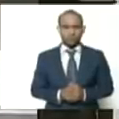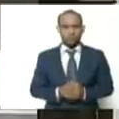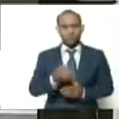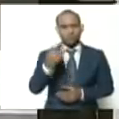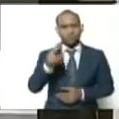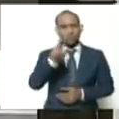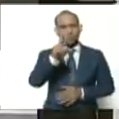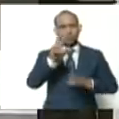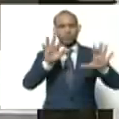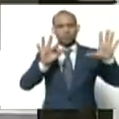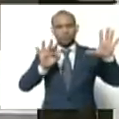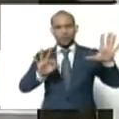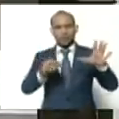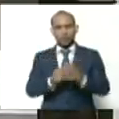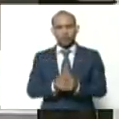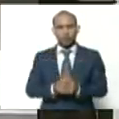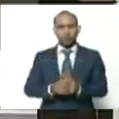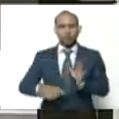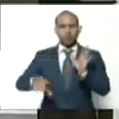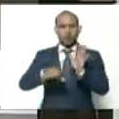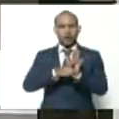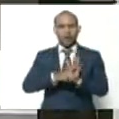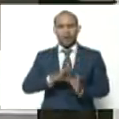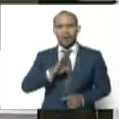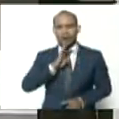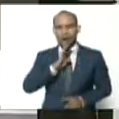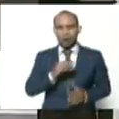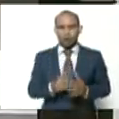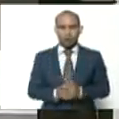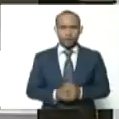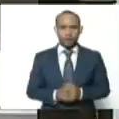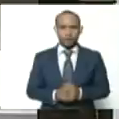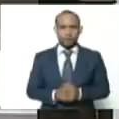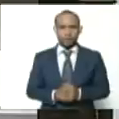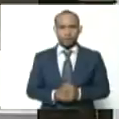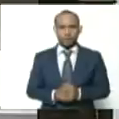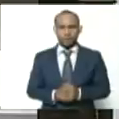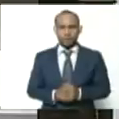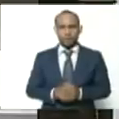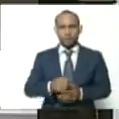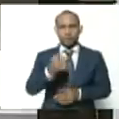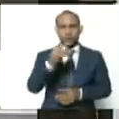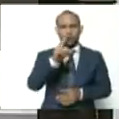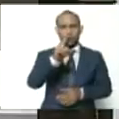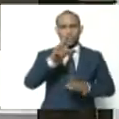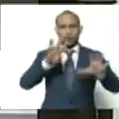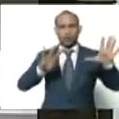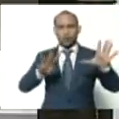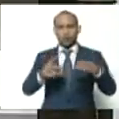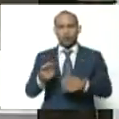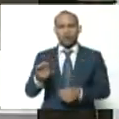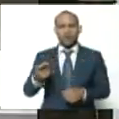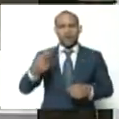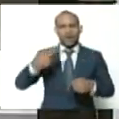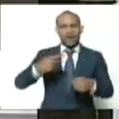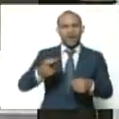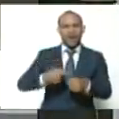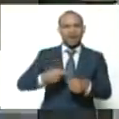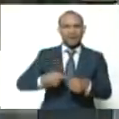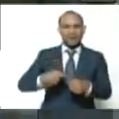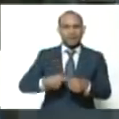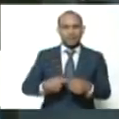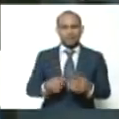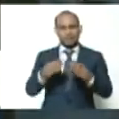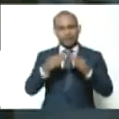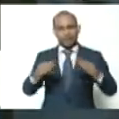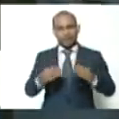Número 28, la Ley de Aguas, todo el servicio de agua. Número 29, la Ley del Gas Doméstico.